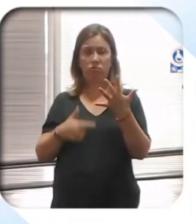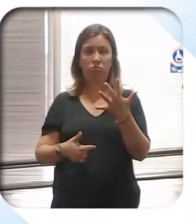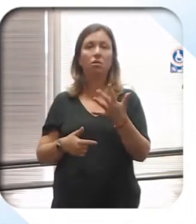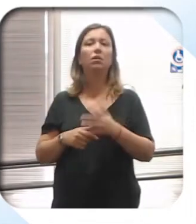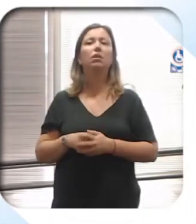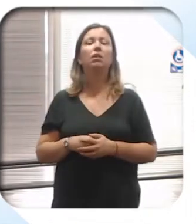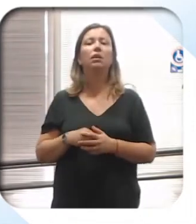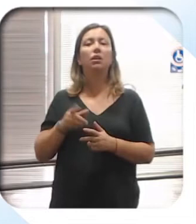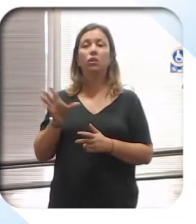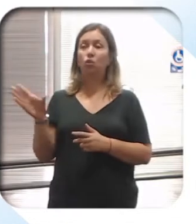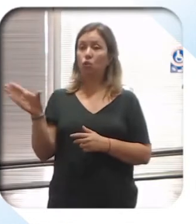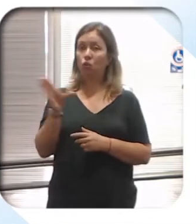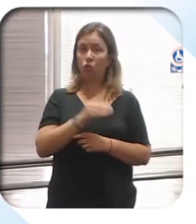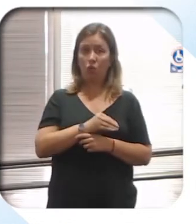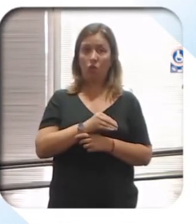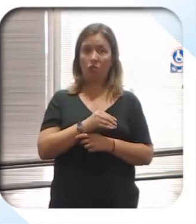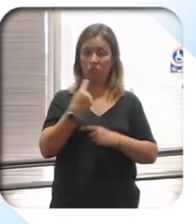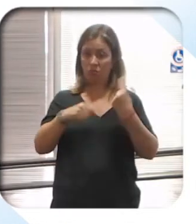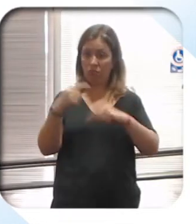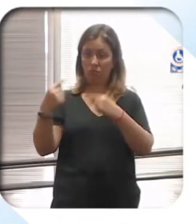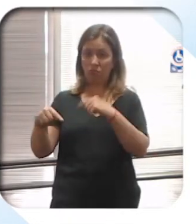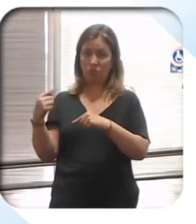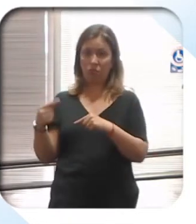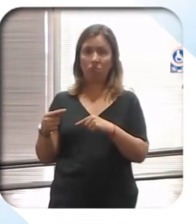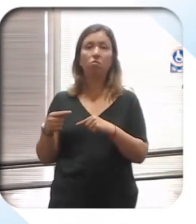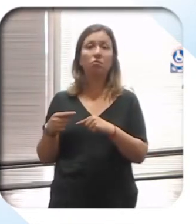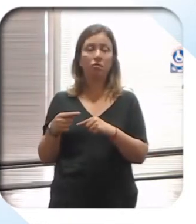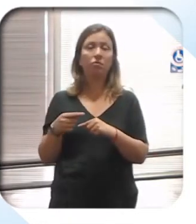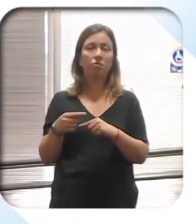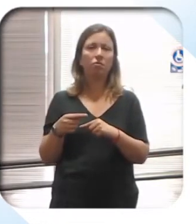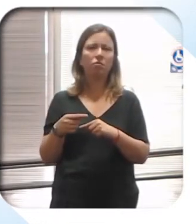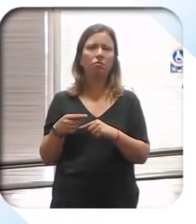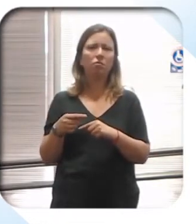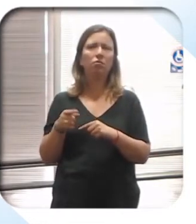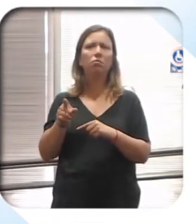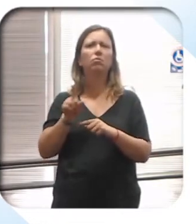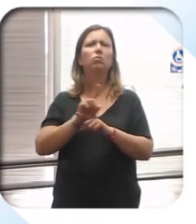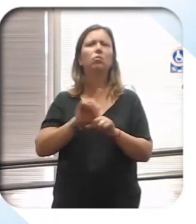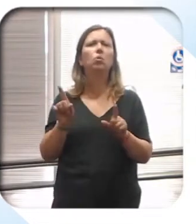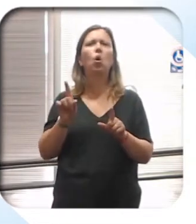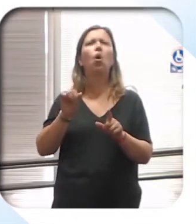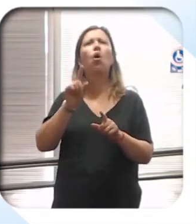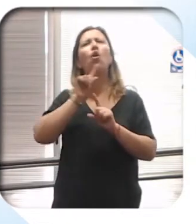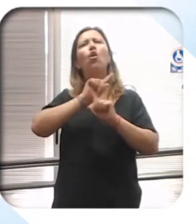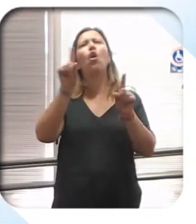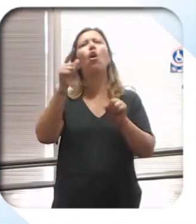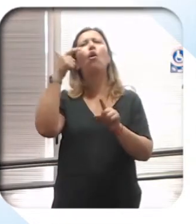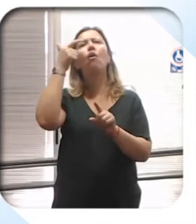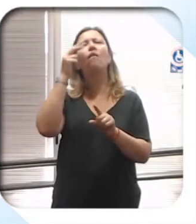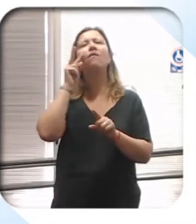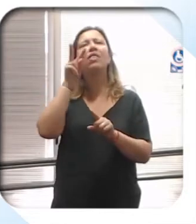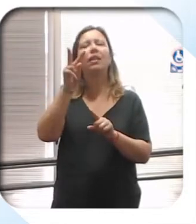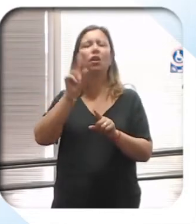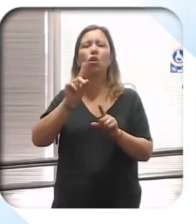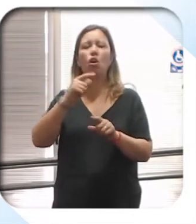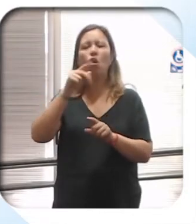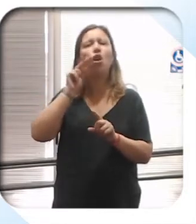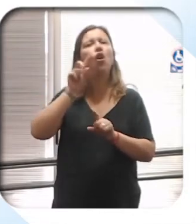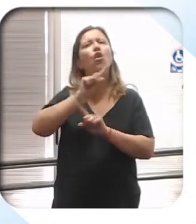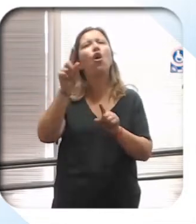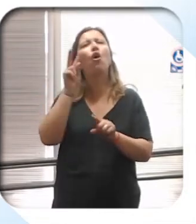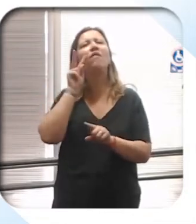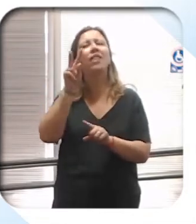entre ellos, muchísimos, y entre ellos que yo le decía no vidente, me dijo, no doctora, yo soy ciego, no soy